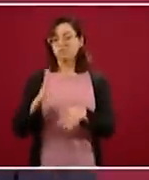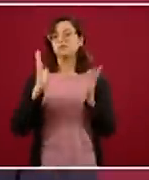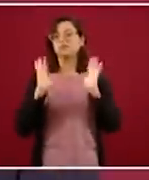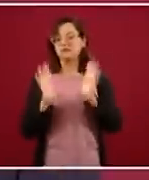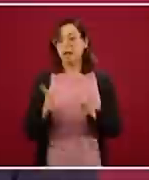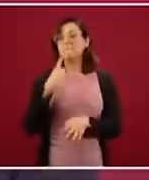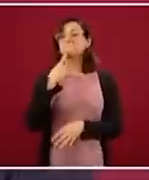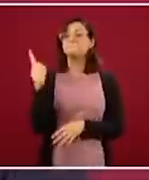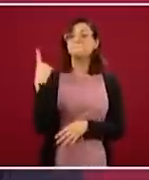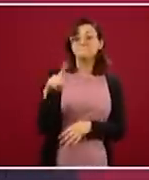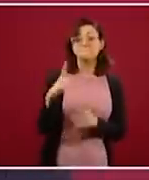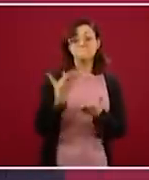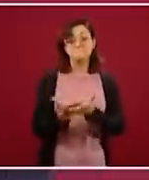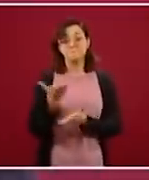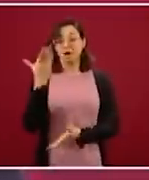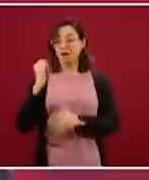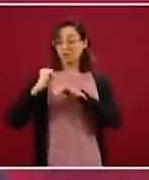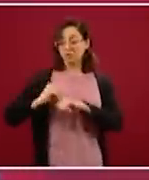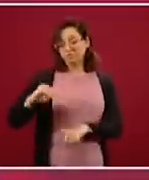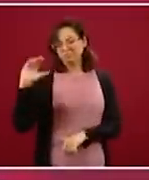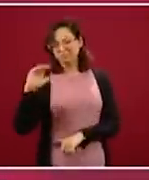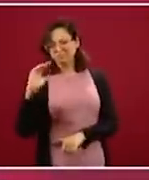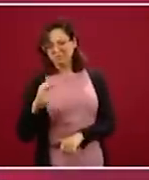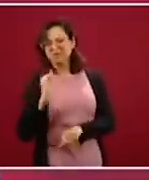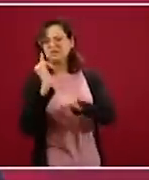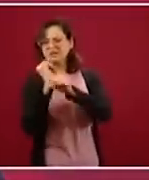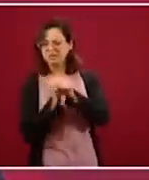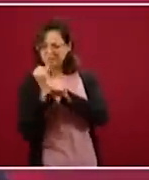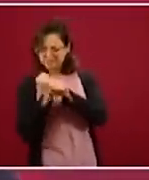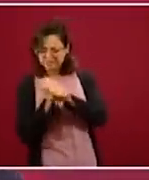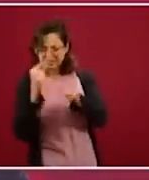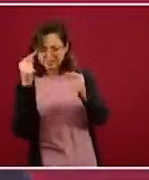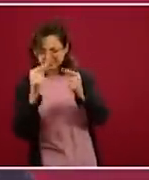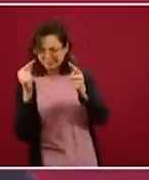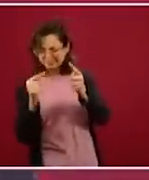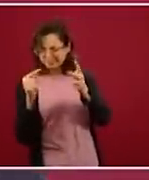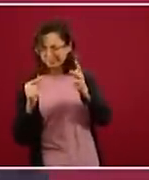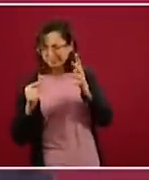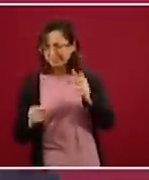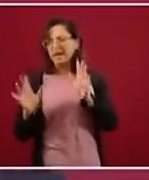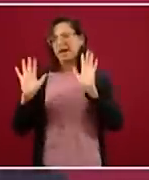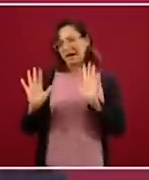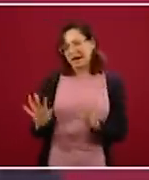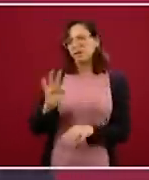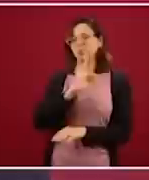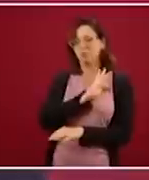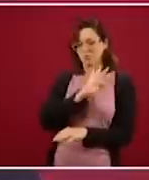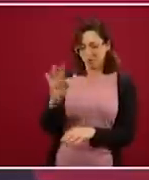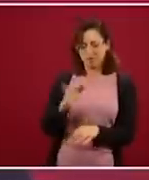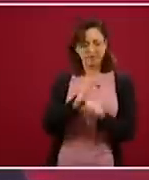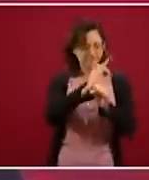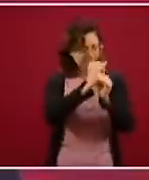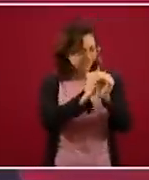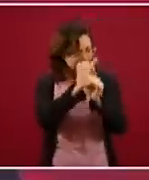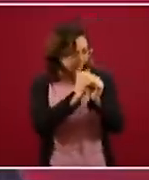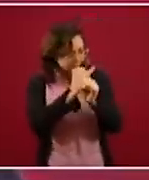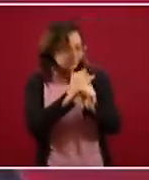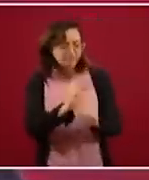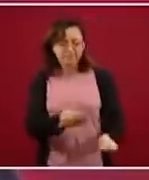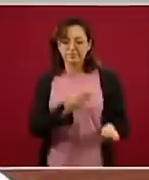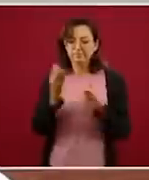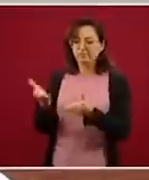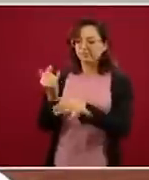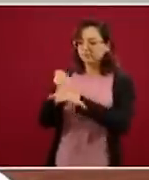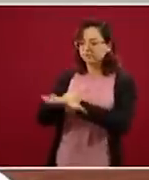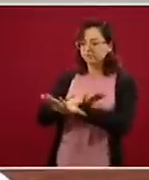con solicitudes de las autoridades competentes para que la unidad de inteligencia financiera les proporcione información.